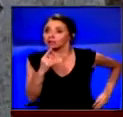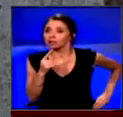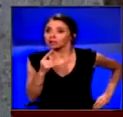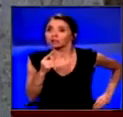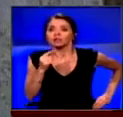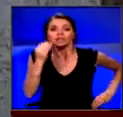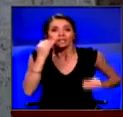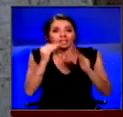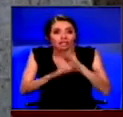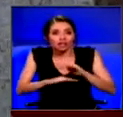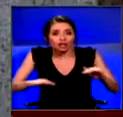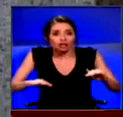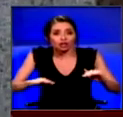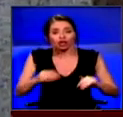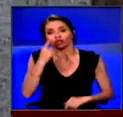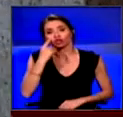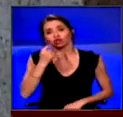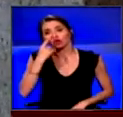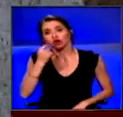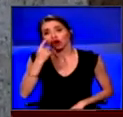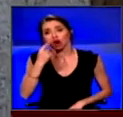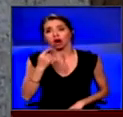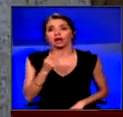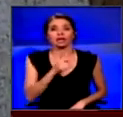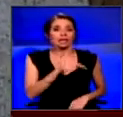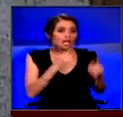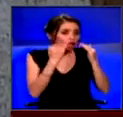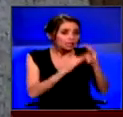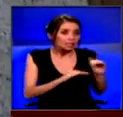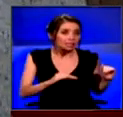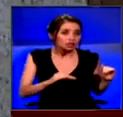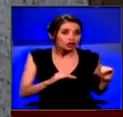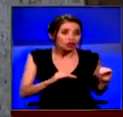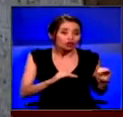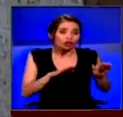niños chiquititos lloran. Claro, ellos lloran, no sé,